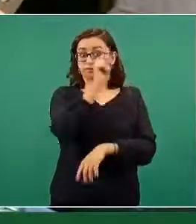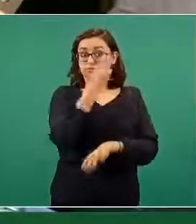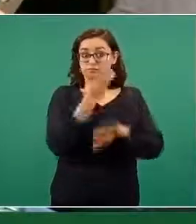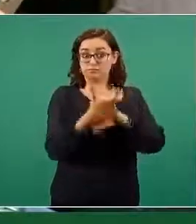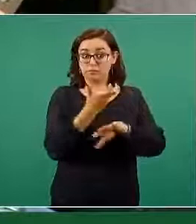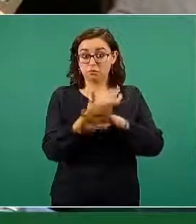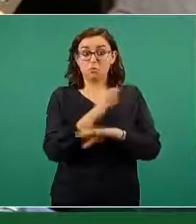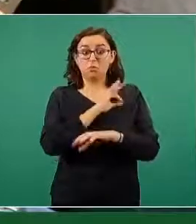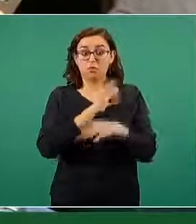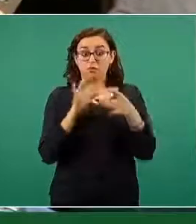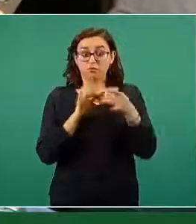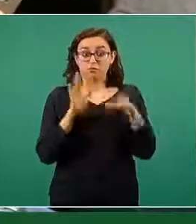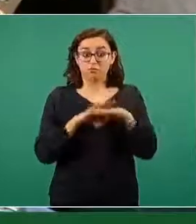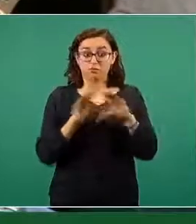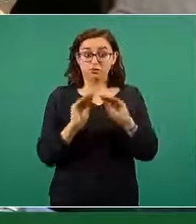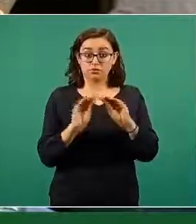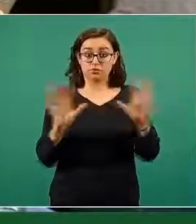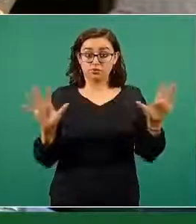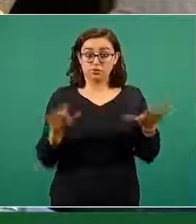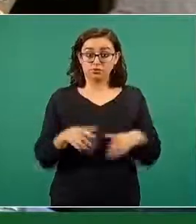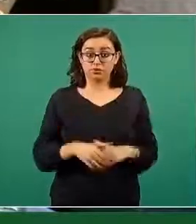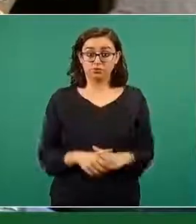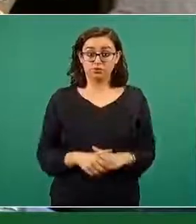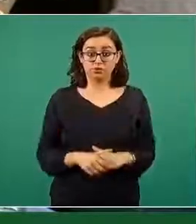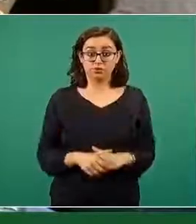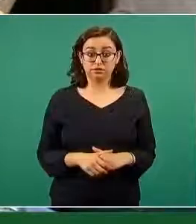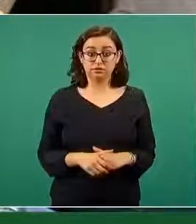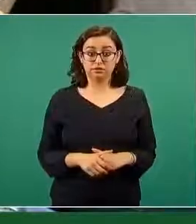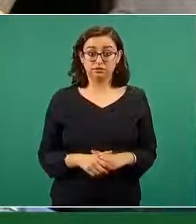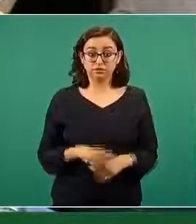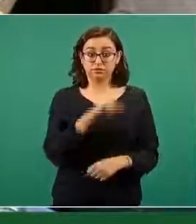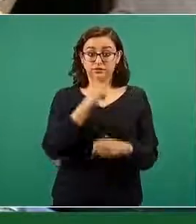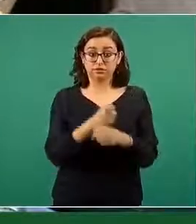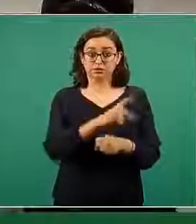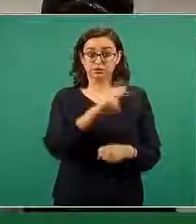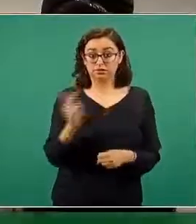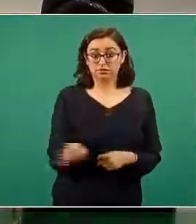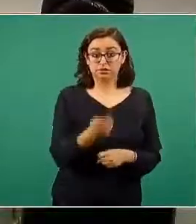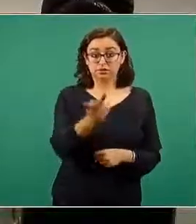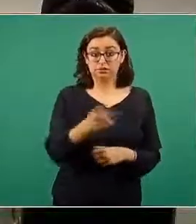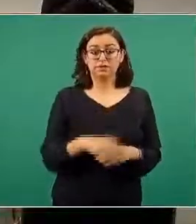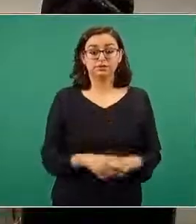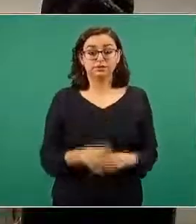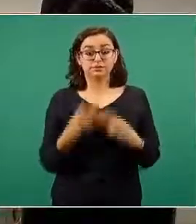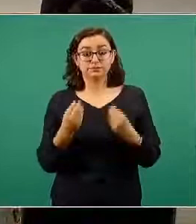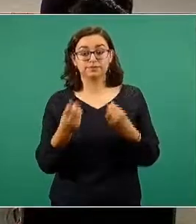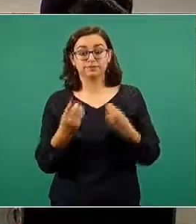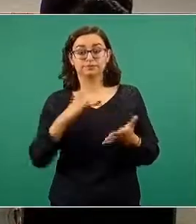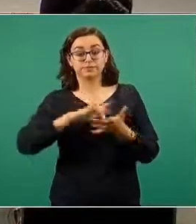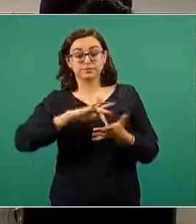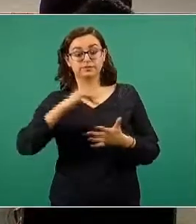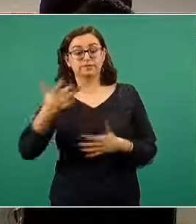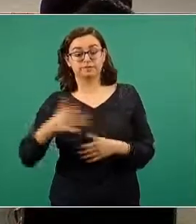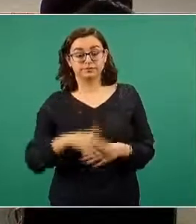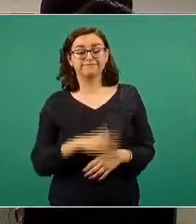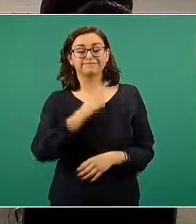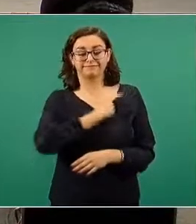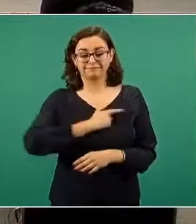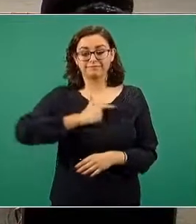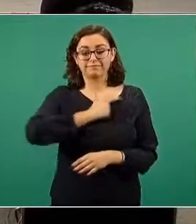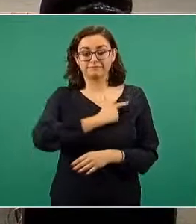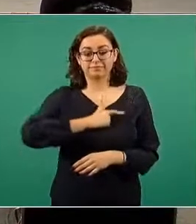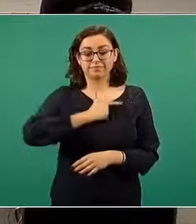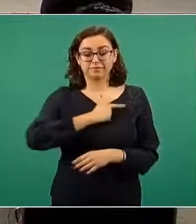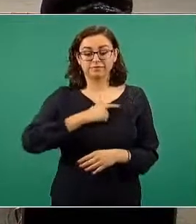más claridad al respecto, por favor. Mi primera pregunta, por favor. Muchas gracias, Daniel, con todo gusto. Las personas